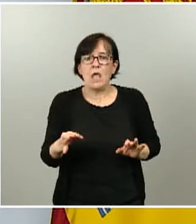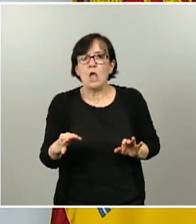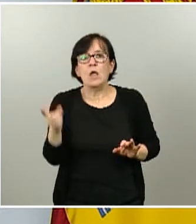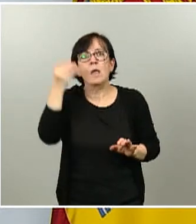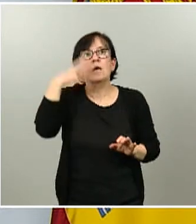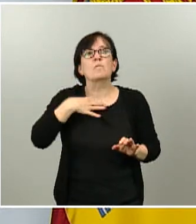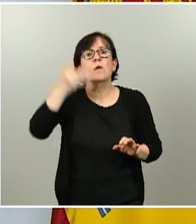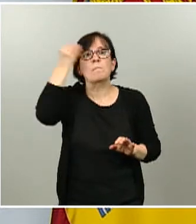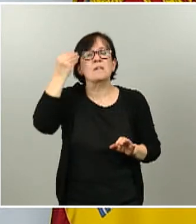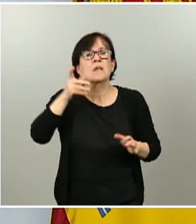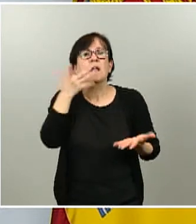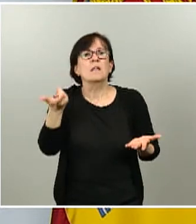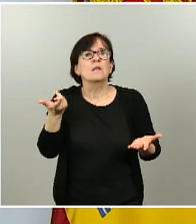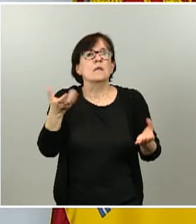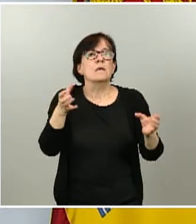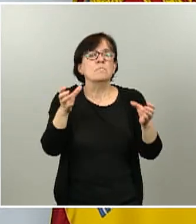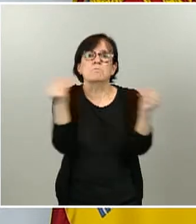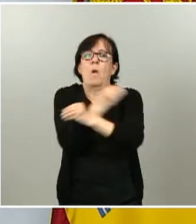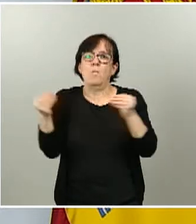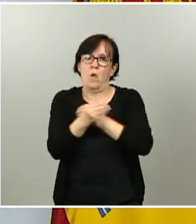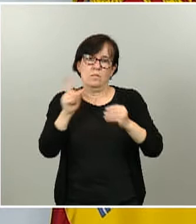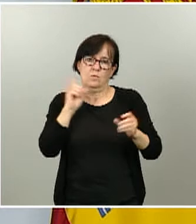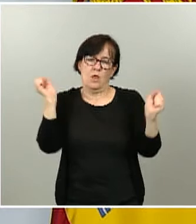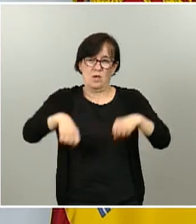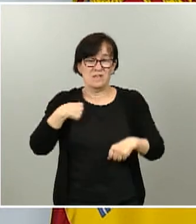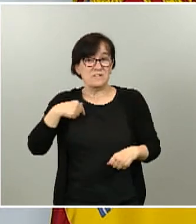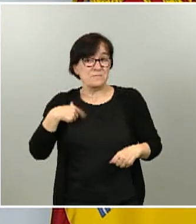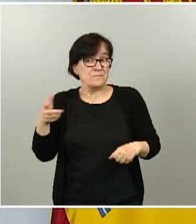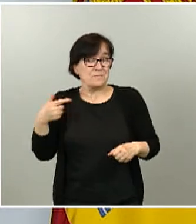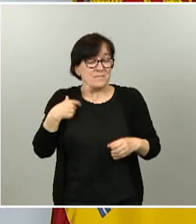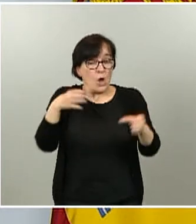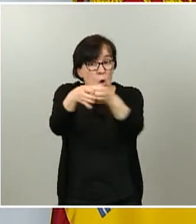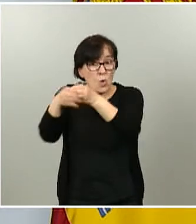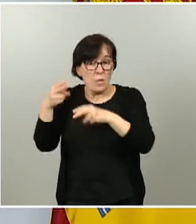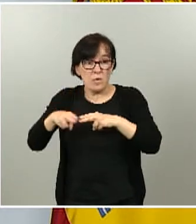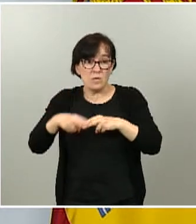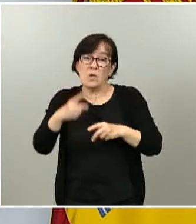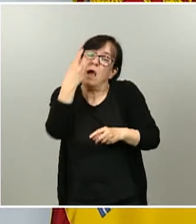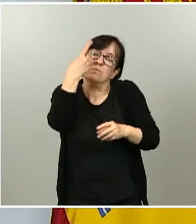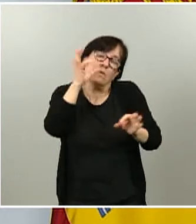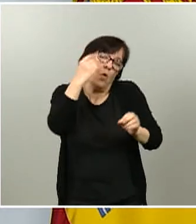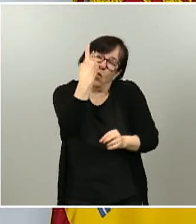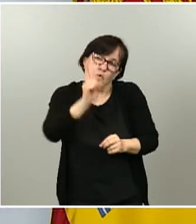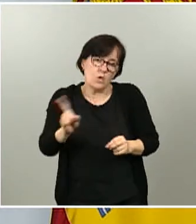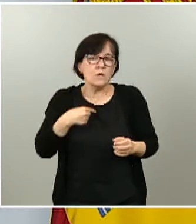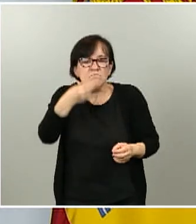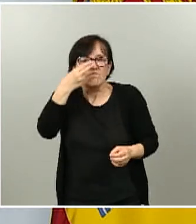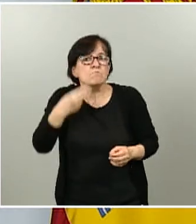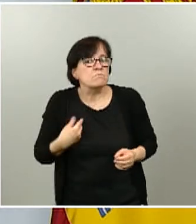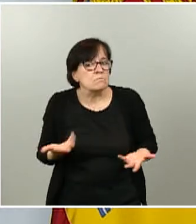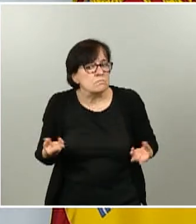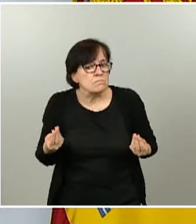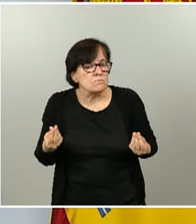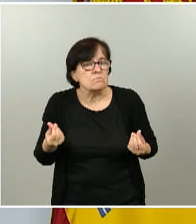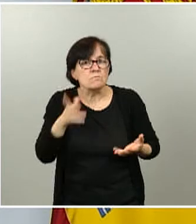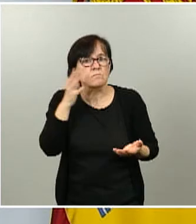haber particulares discrepancias. Lo que yo oigo de los grupos parlamentarios, a excepción de uno, es un interés muy relevante, muy